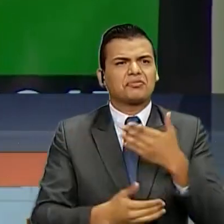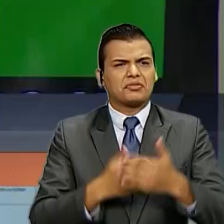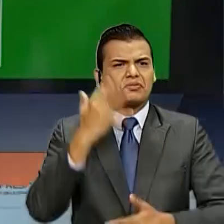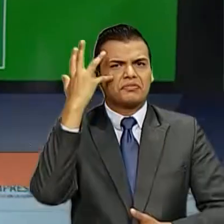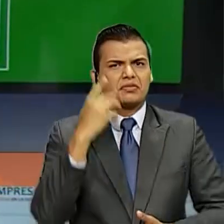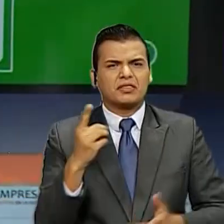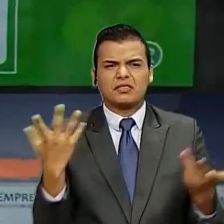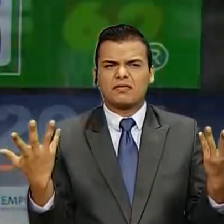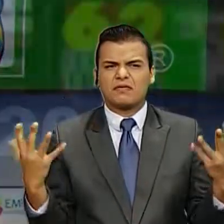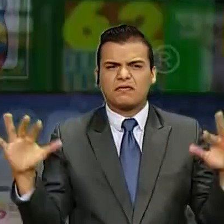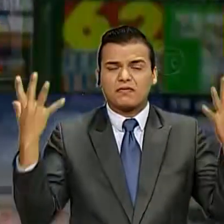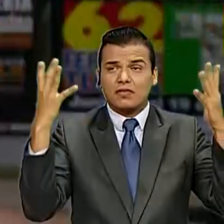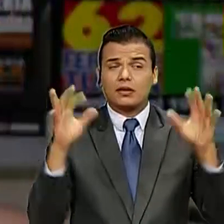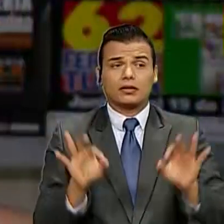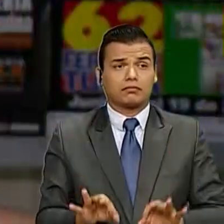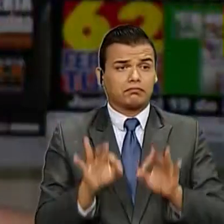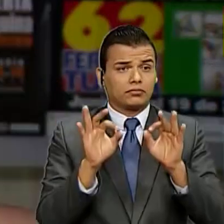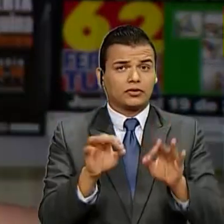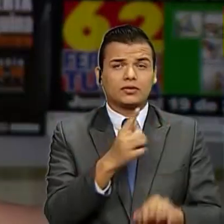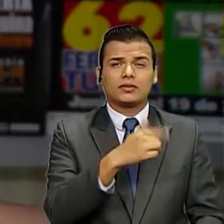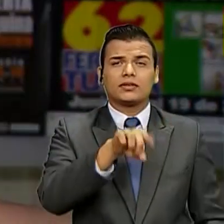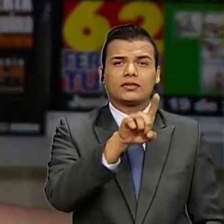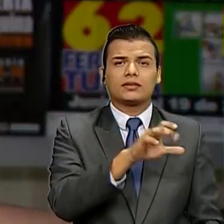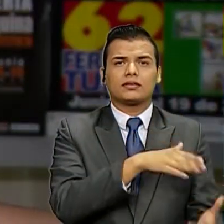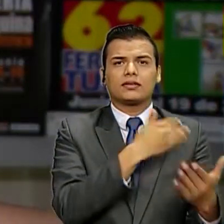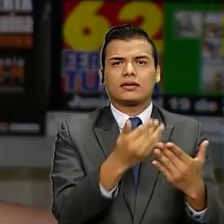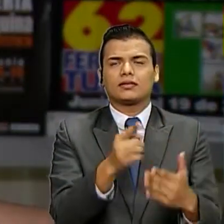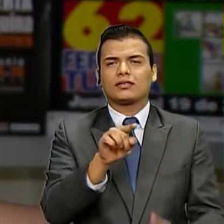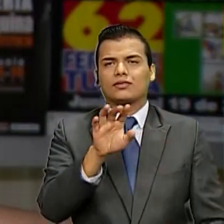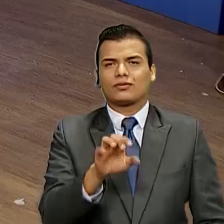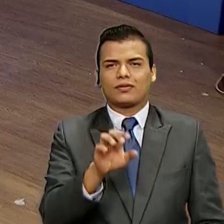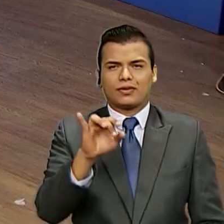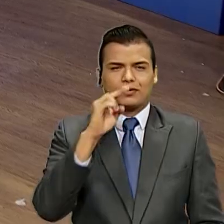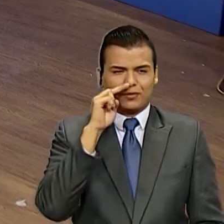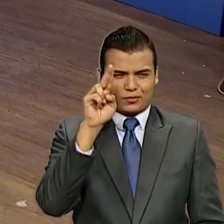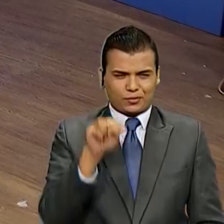que se desarrollará desde el 16 al 19 de junio.